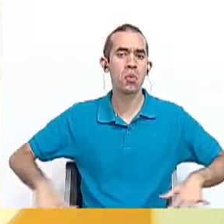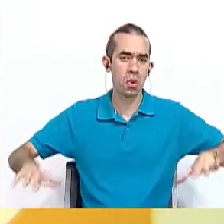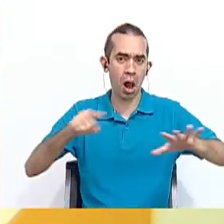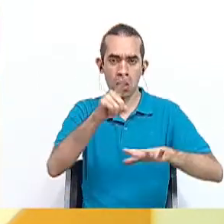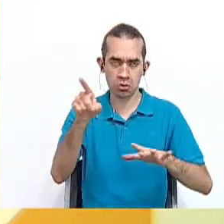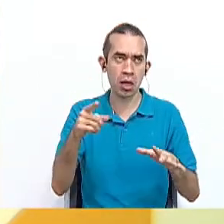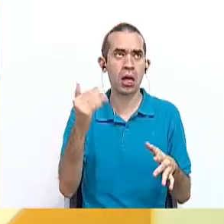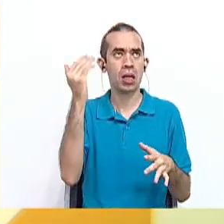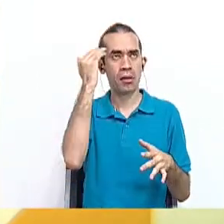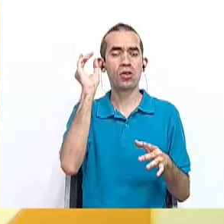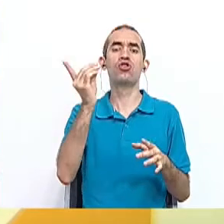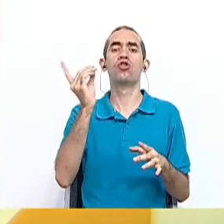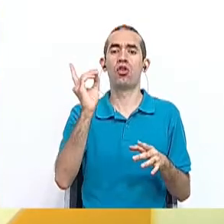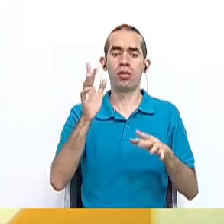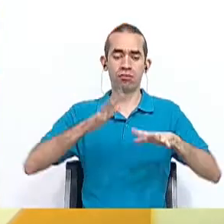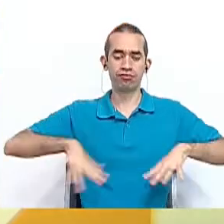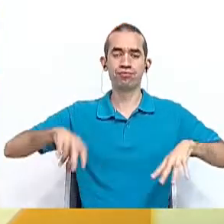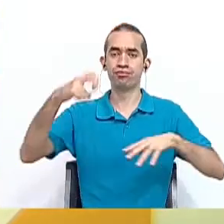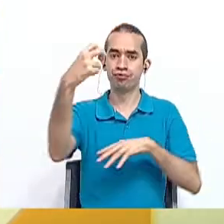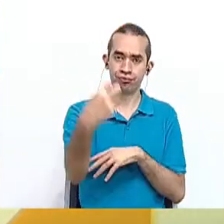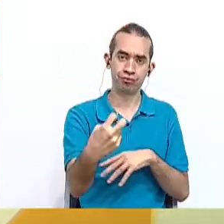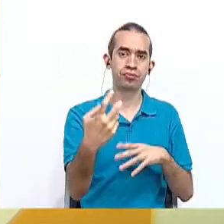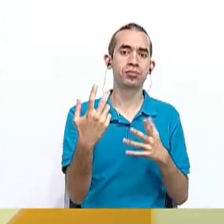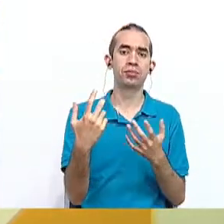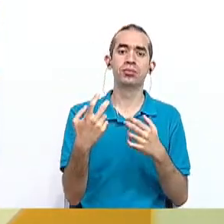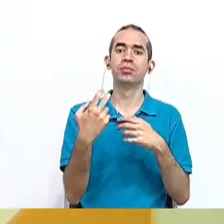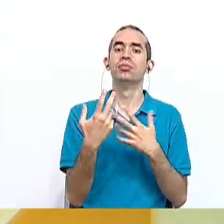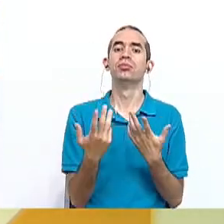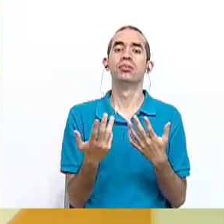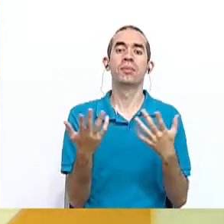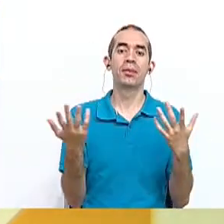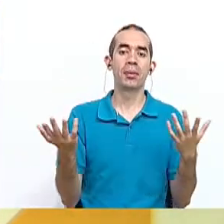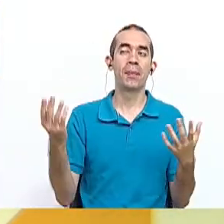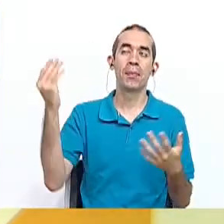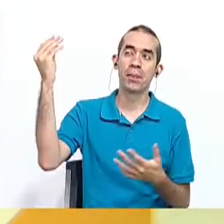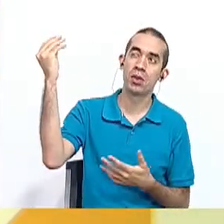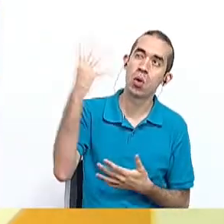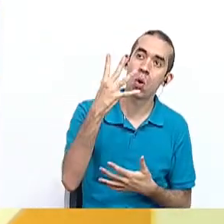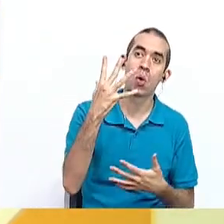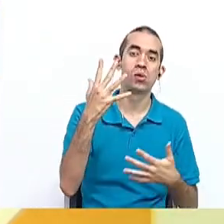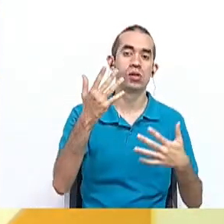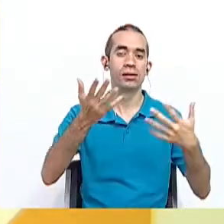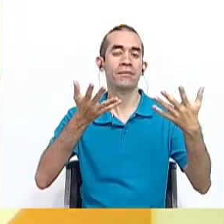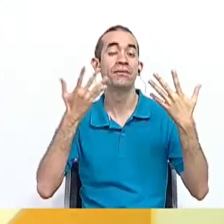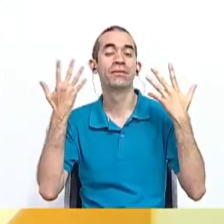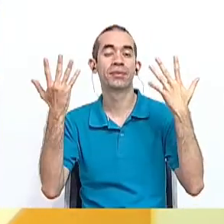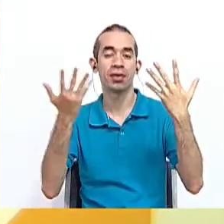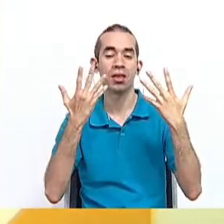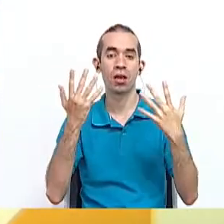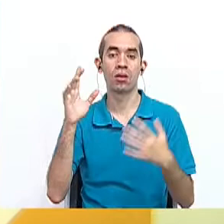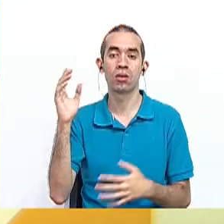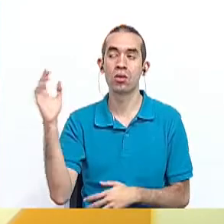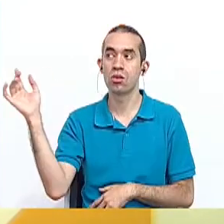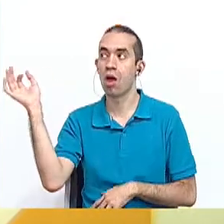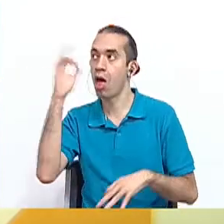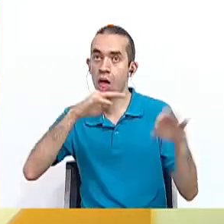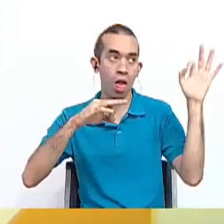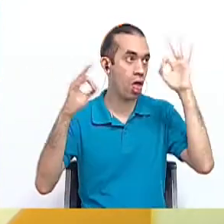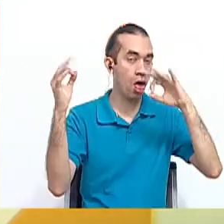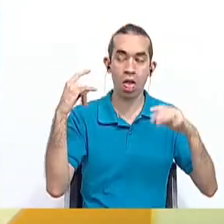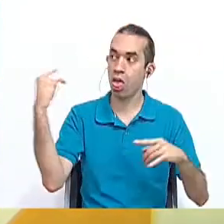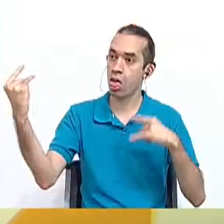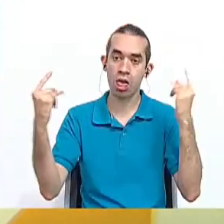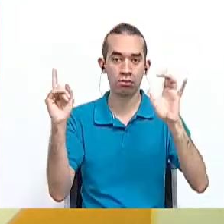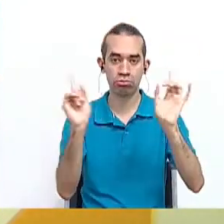reciben la lección. Un lugar ventilado con suficiente luz y pocas distracciones. Es muy importante que ustedes siempre